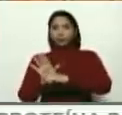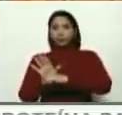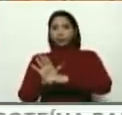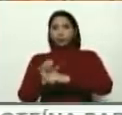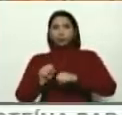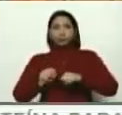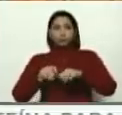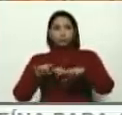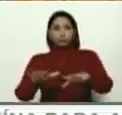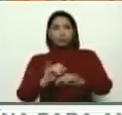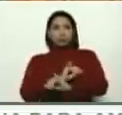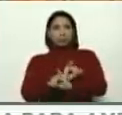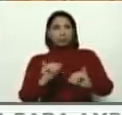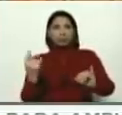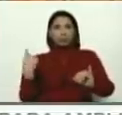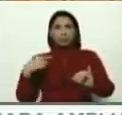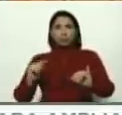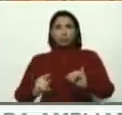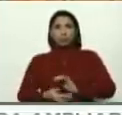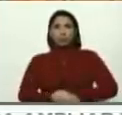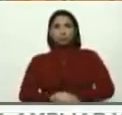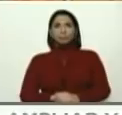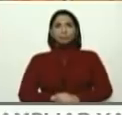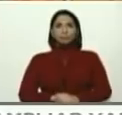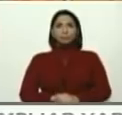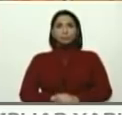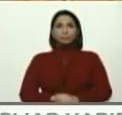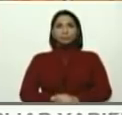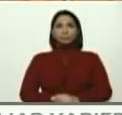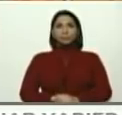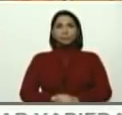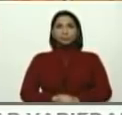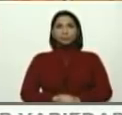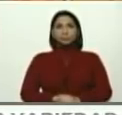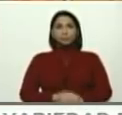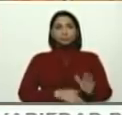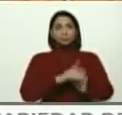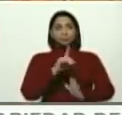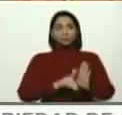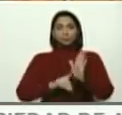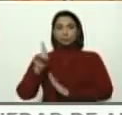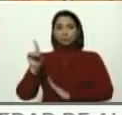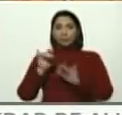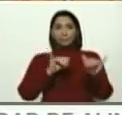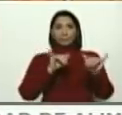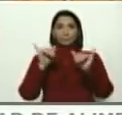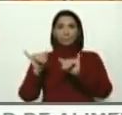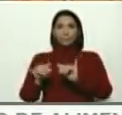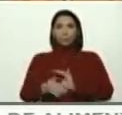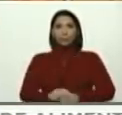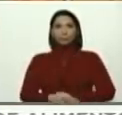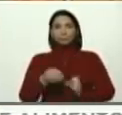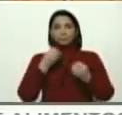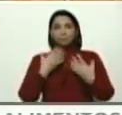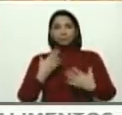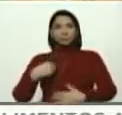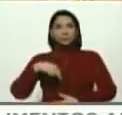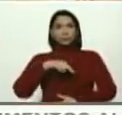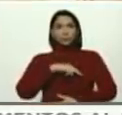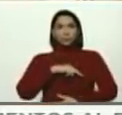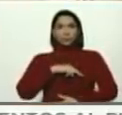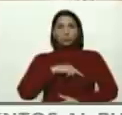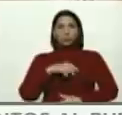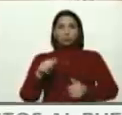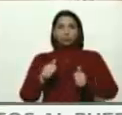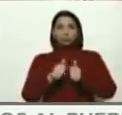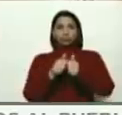tenga ya la aparición y el desarrollo de la misma. Bueno, hemos estado aquí, nos